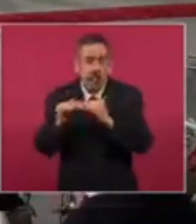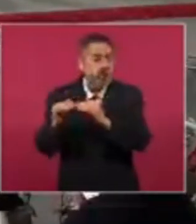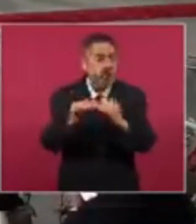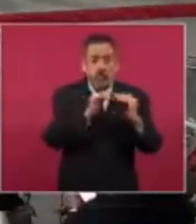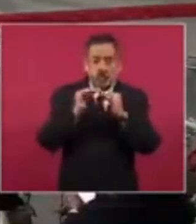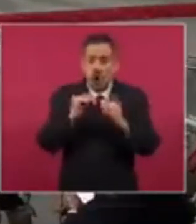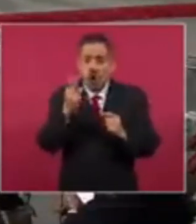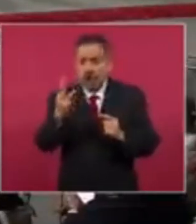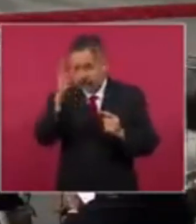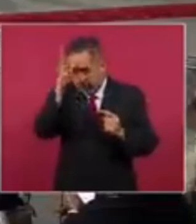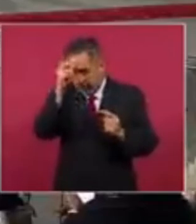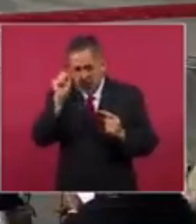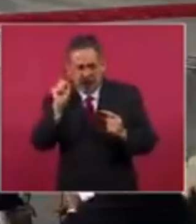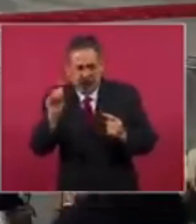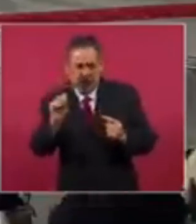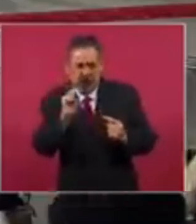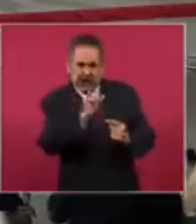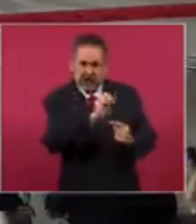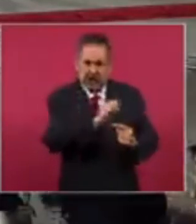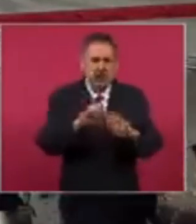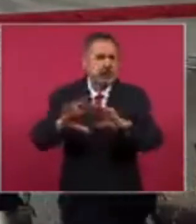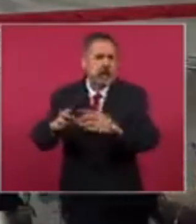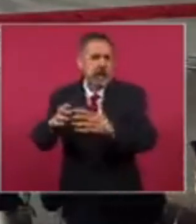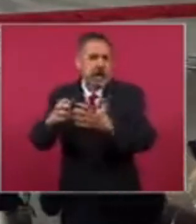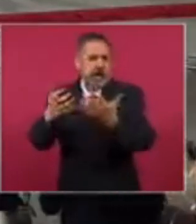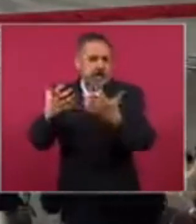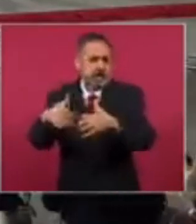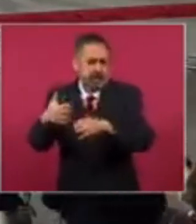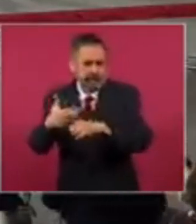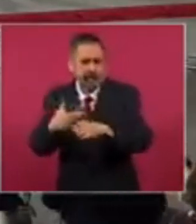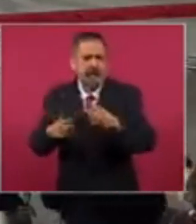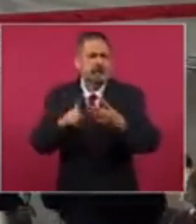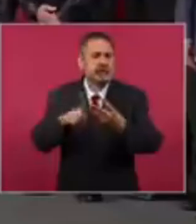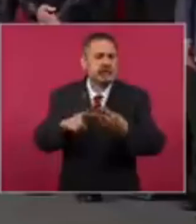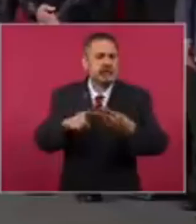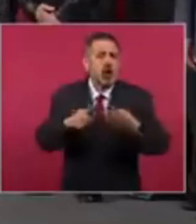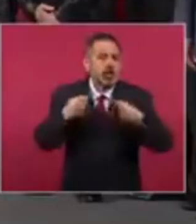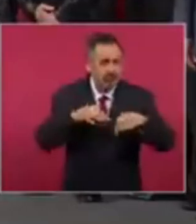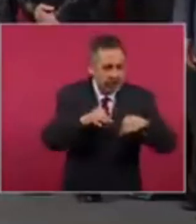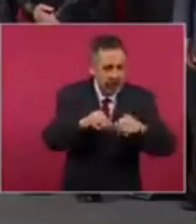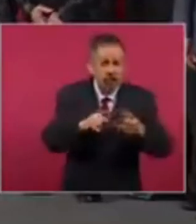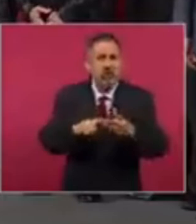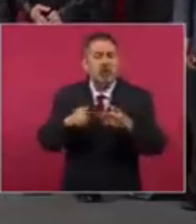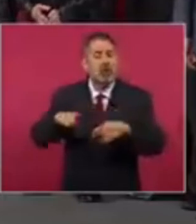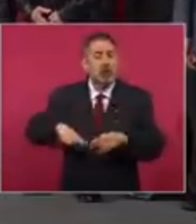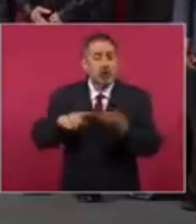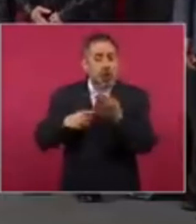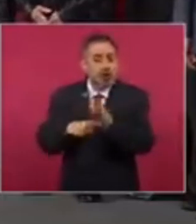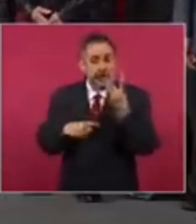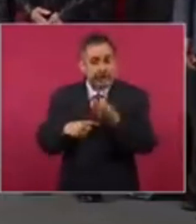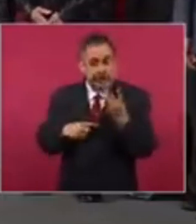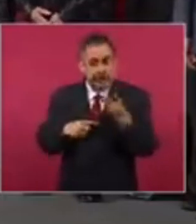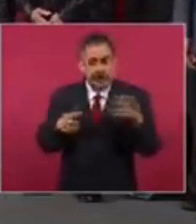unanimidad, por consenso entre el sector empresarial, el sector obrero y el gobierno, se decidió y